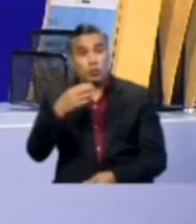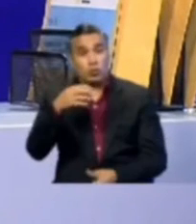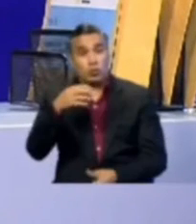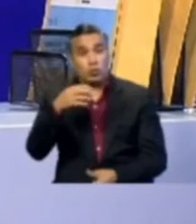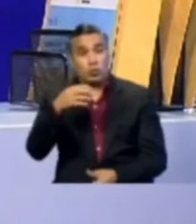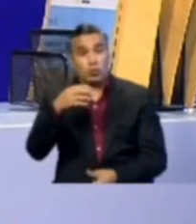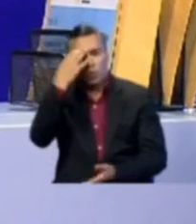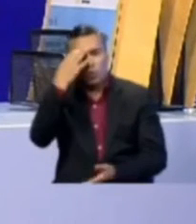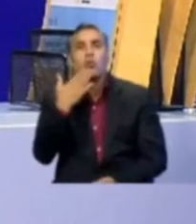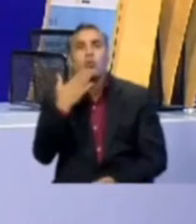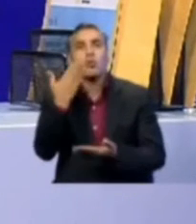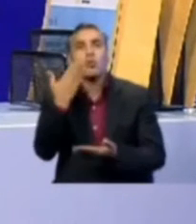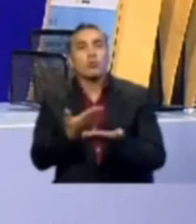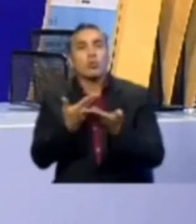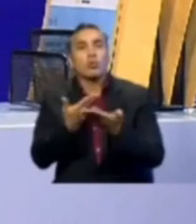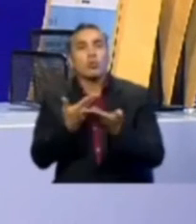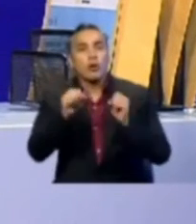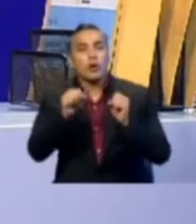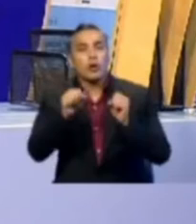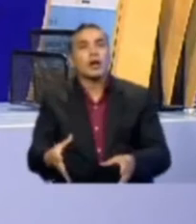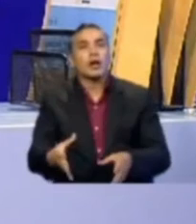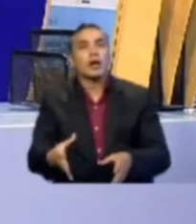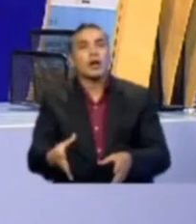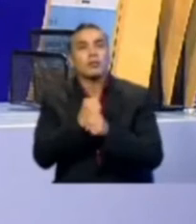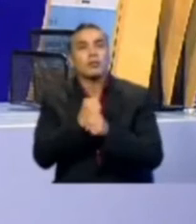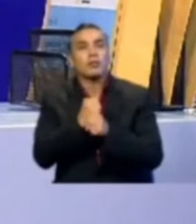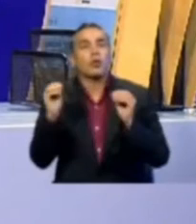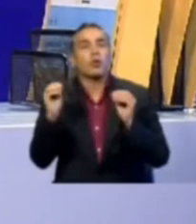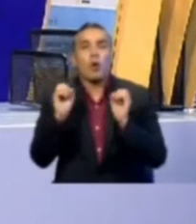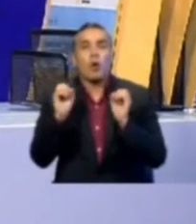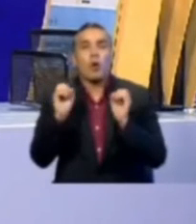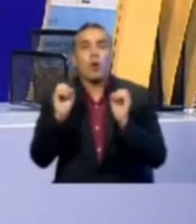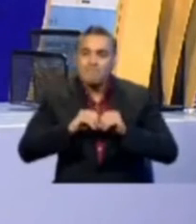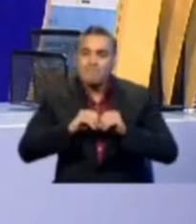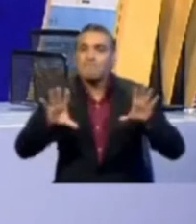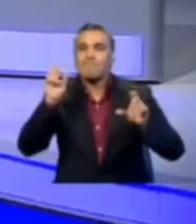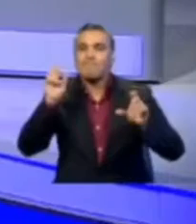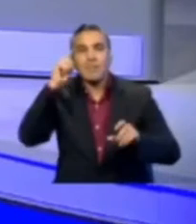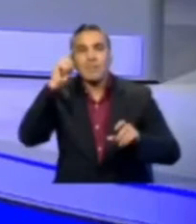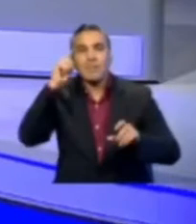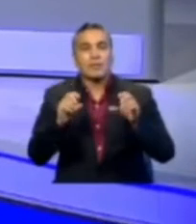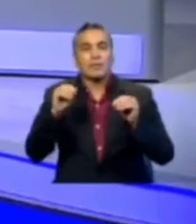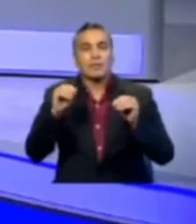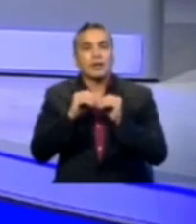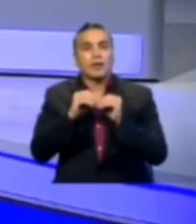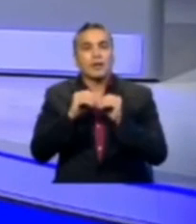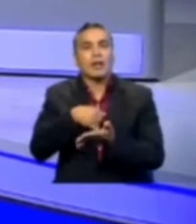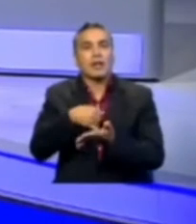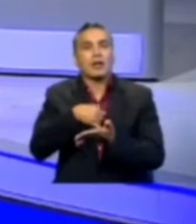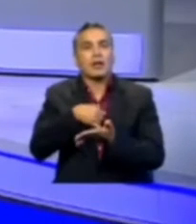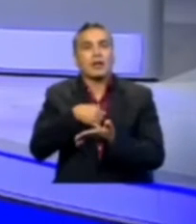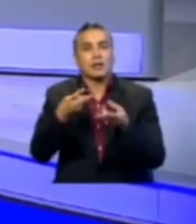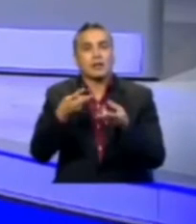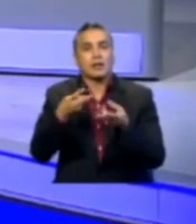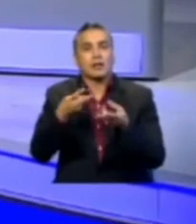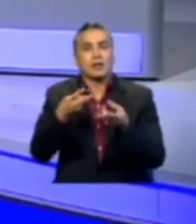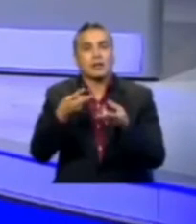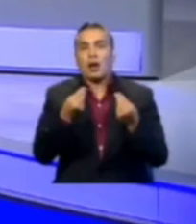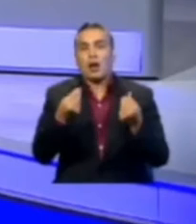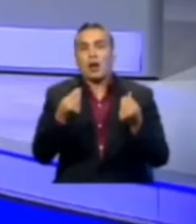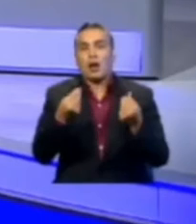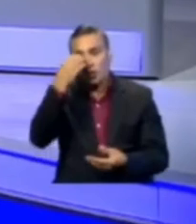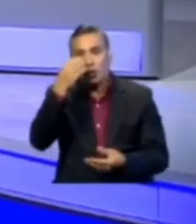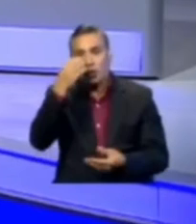¿cómo propone usted que se podría recuperar o ampliar la cobertura, incluyendo a los sectores de mayor vulnerabilidad, y garantizar la calidad de